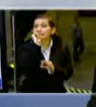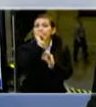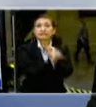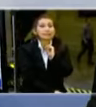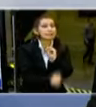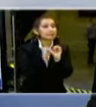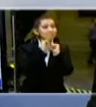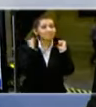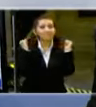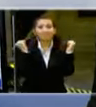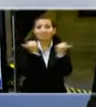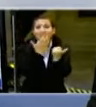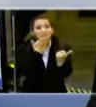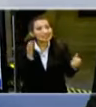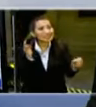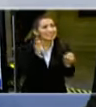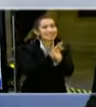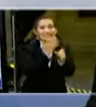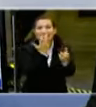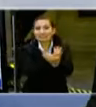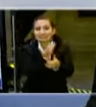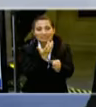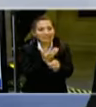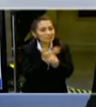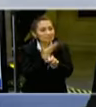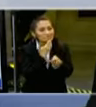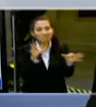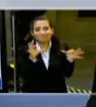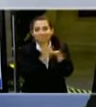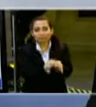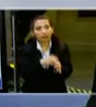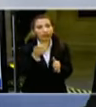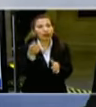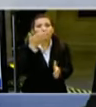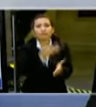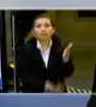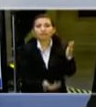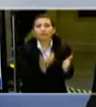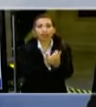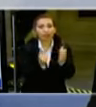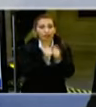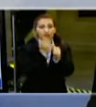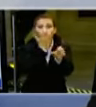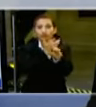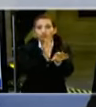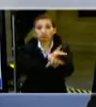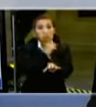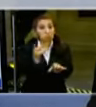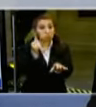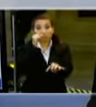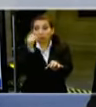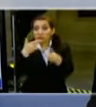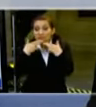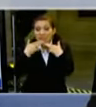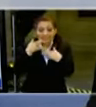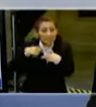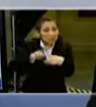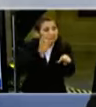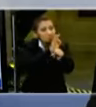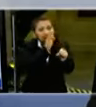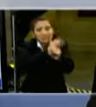una asociación de seguridad con los Estados Unidos. ¿Qué nos falta con Estados Unidos? ¿Por qué no están funcionando las cuestiones de